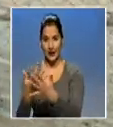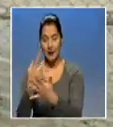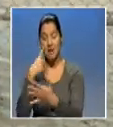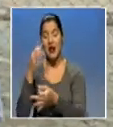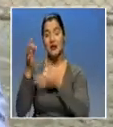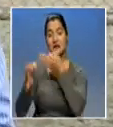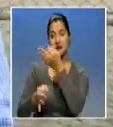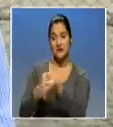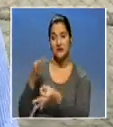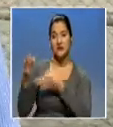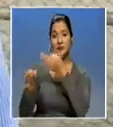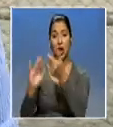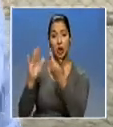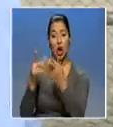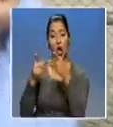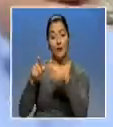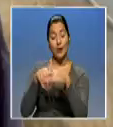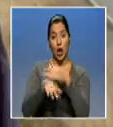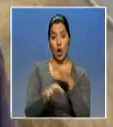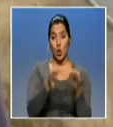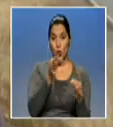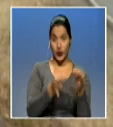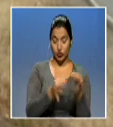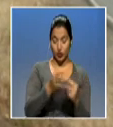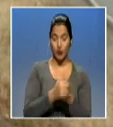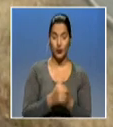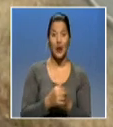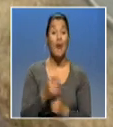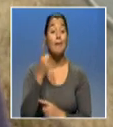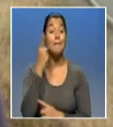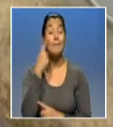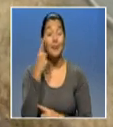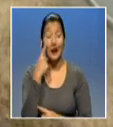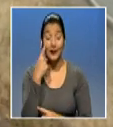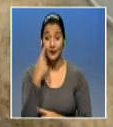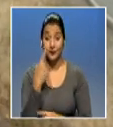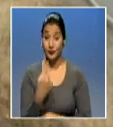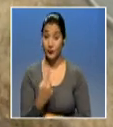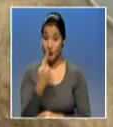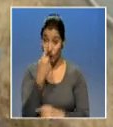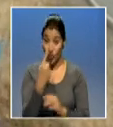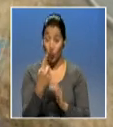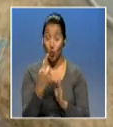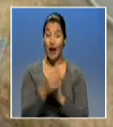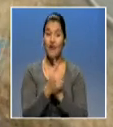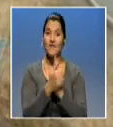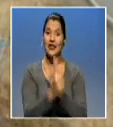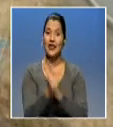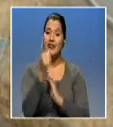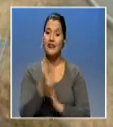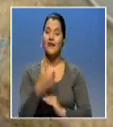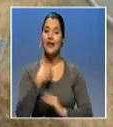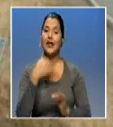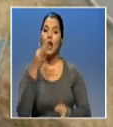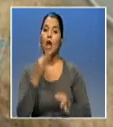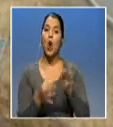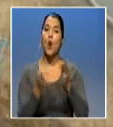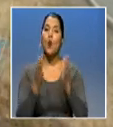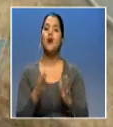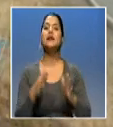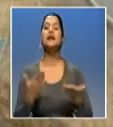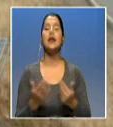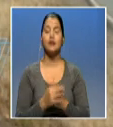sucedido durante la audiencia de apelación. Mire, una de las virtudes que debe tener el juez es la